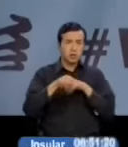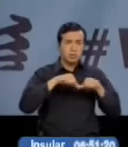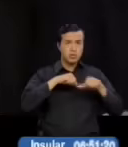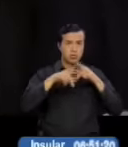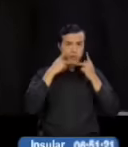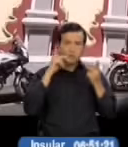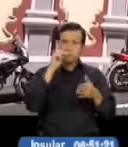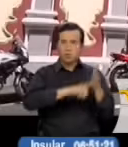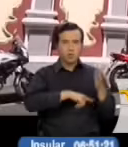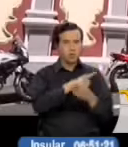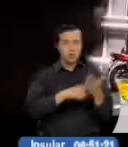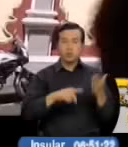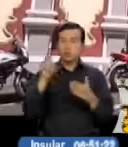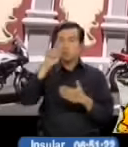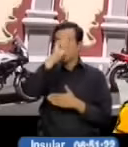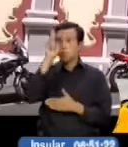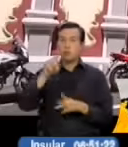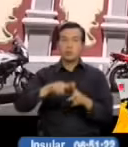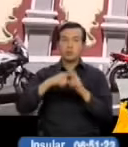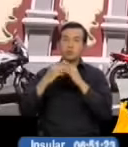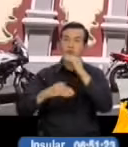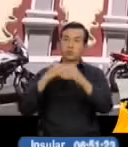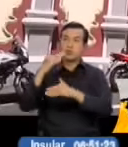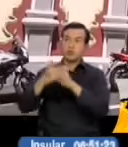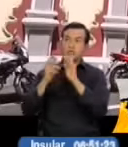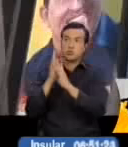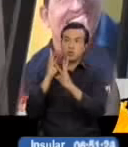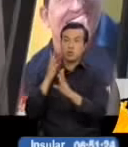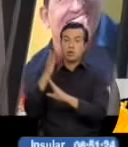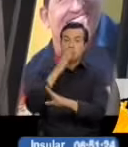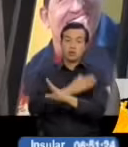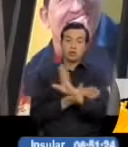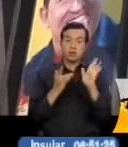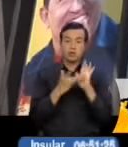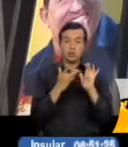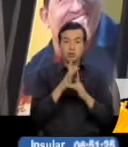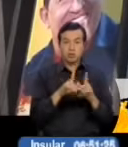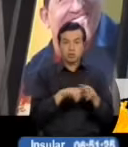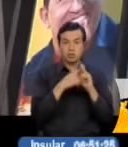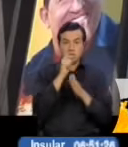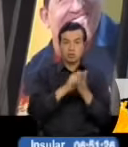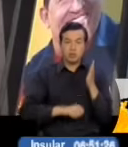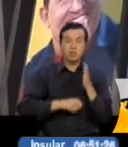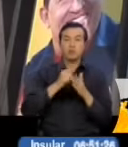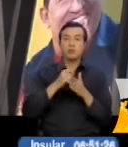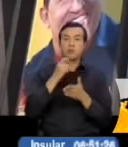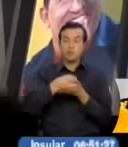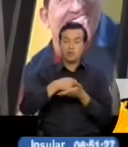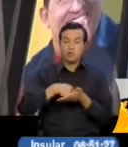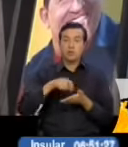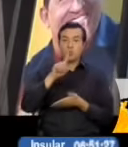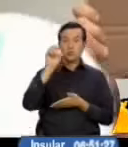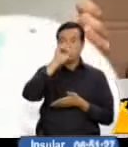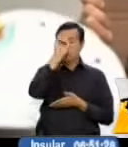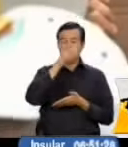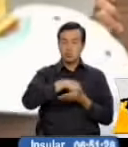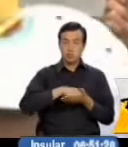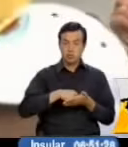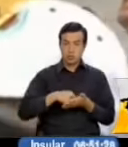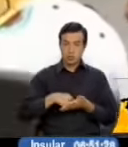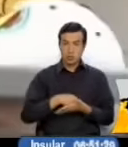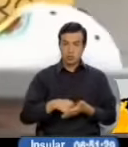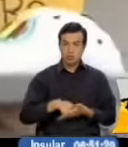administración pública. En Venezuela está activo un proceso revocatorio que inició el pasado abril, con la autorización para la recolección del 1% de firmas del